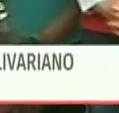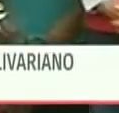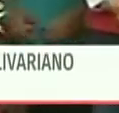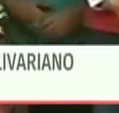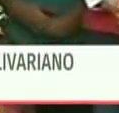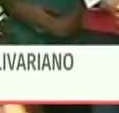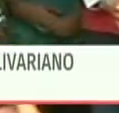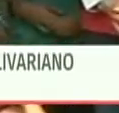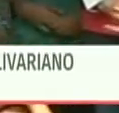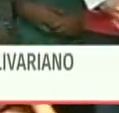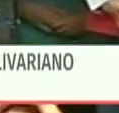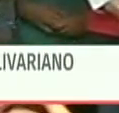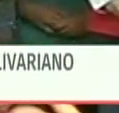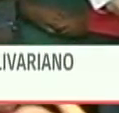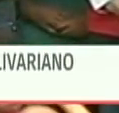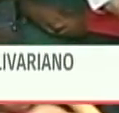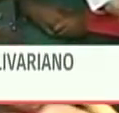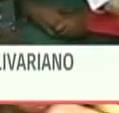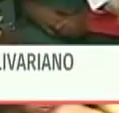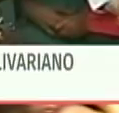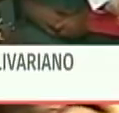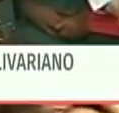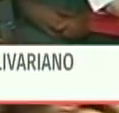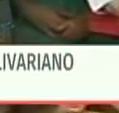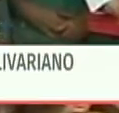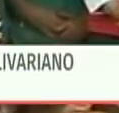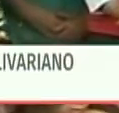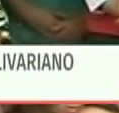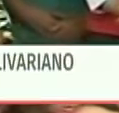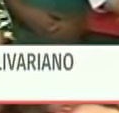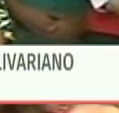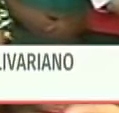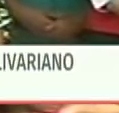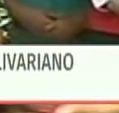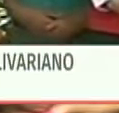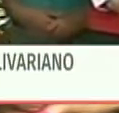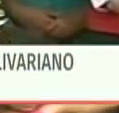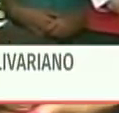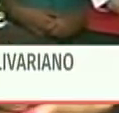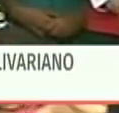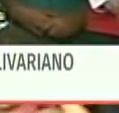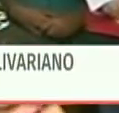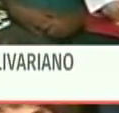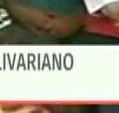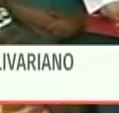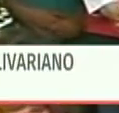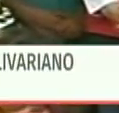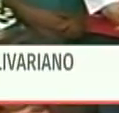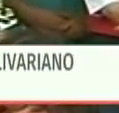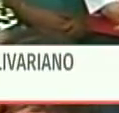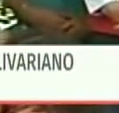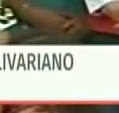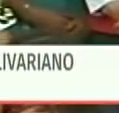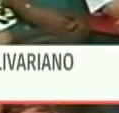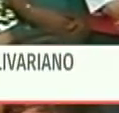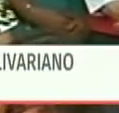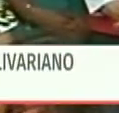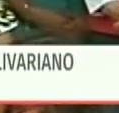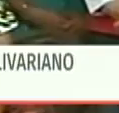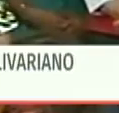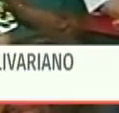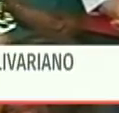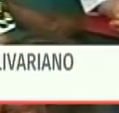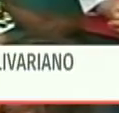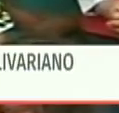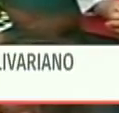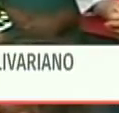todas nuestras niñas, decirle hoy a todos nuestros estudiantes, a todos los profesores, especialmente a toda nuestra población, que nosotros